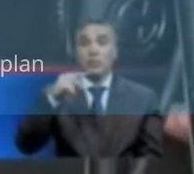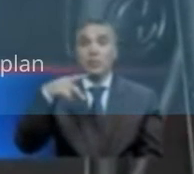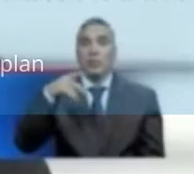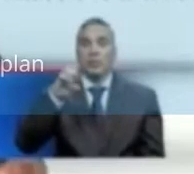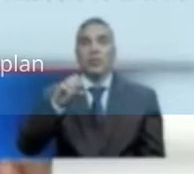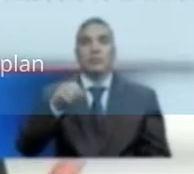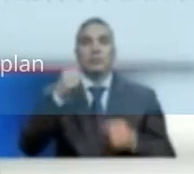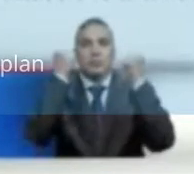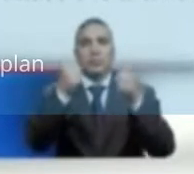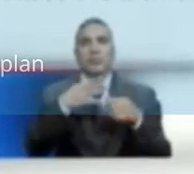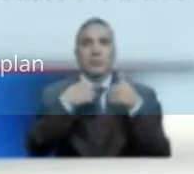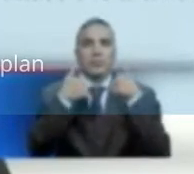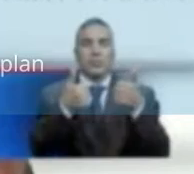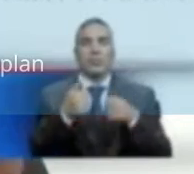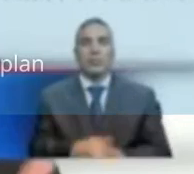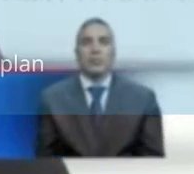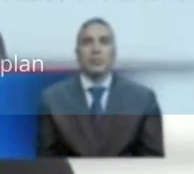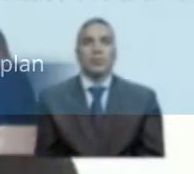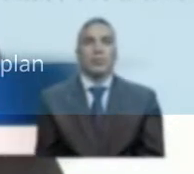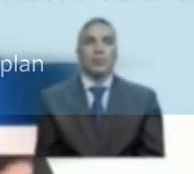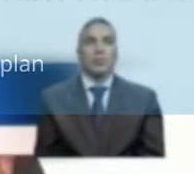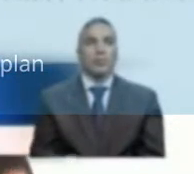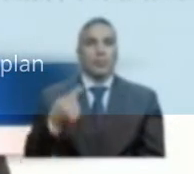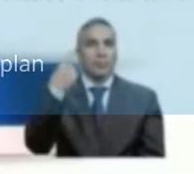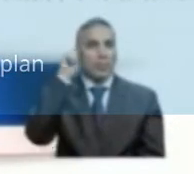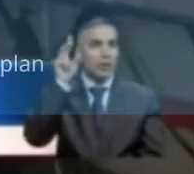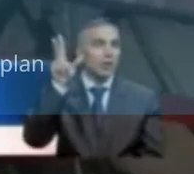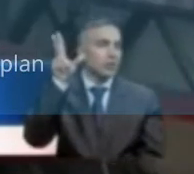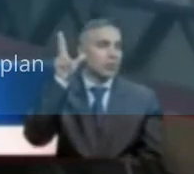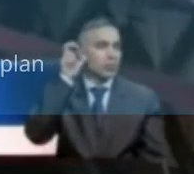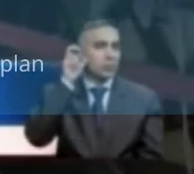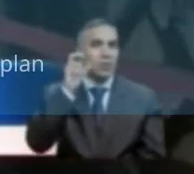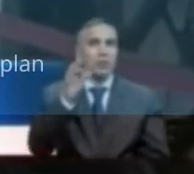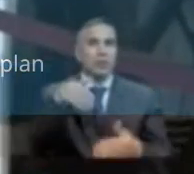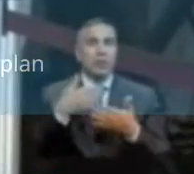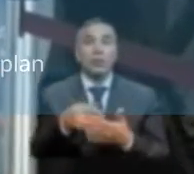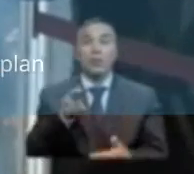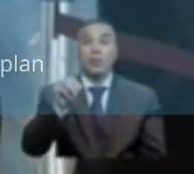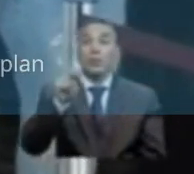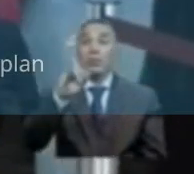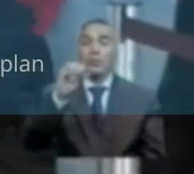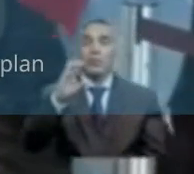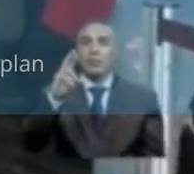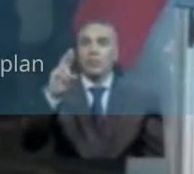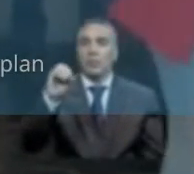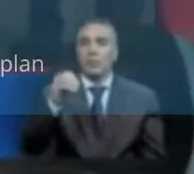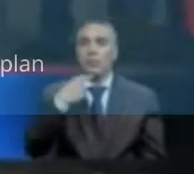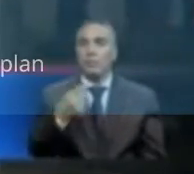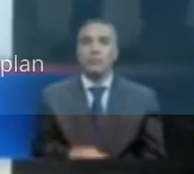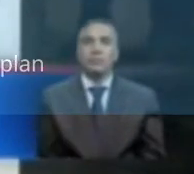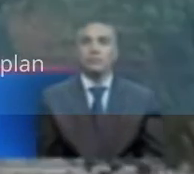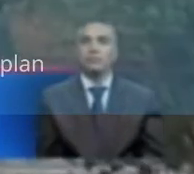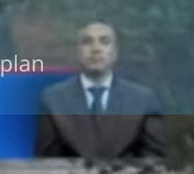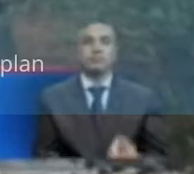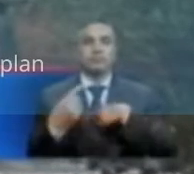la movilización. Este es el momento para escuchar respuestas. María José Plaza, del Movimiento Creo, cuestiona esos pedidos y más